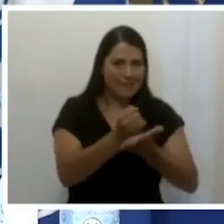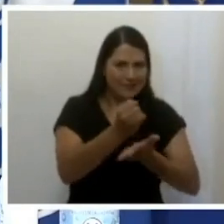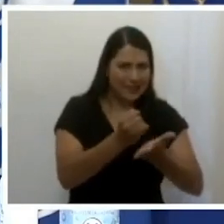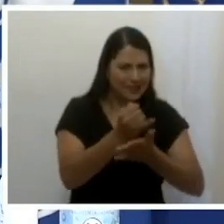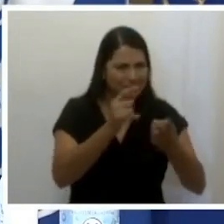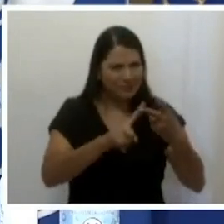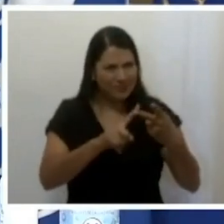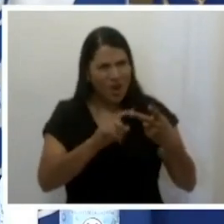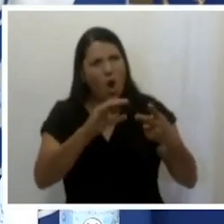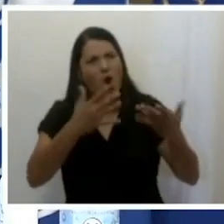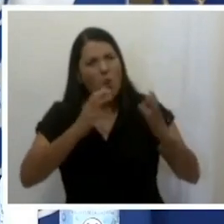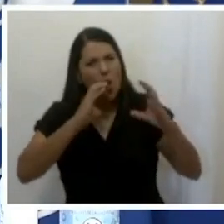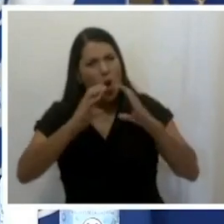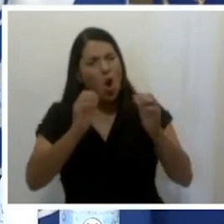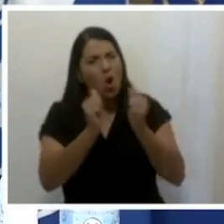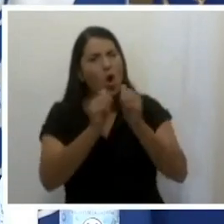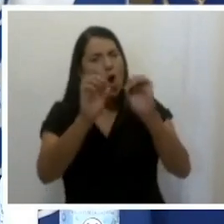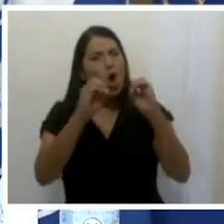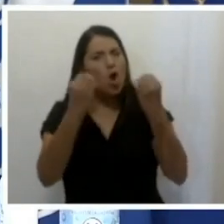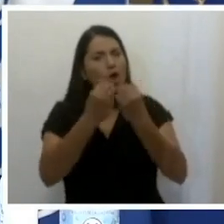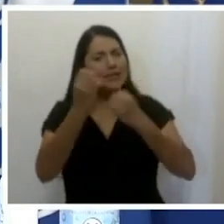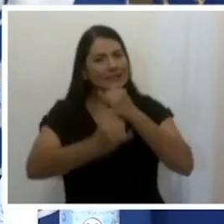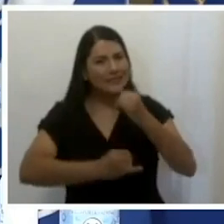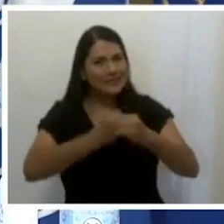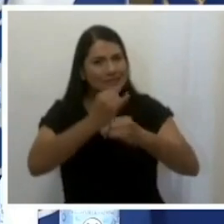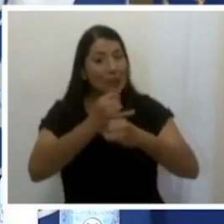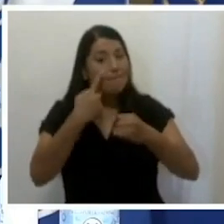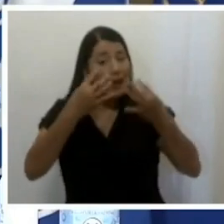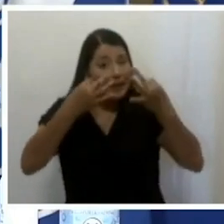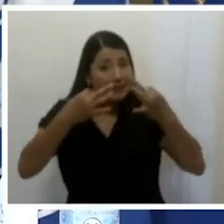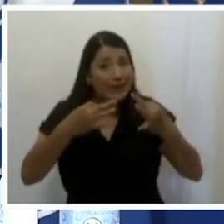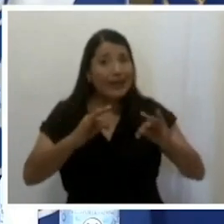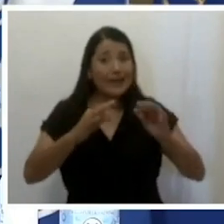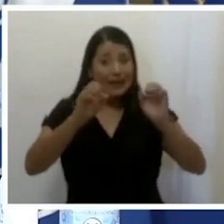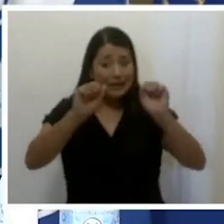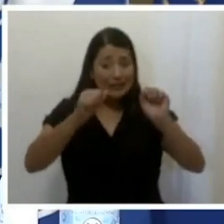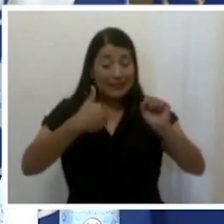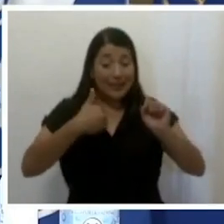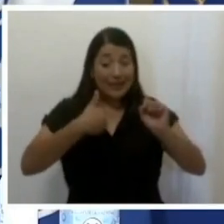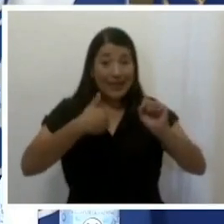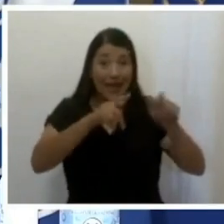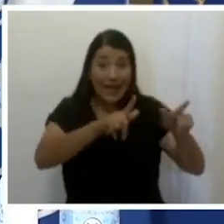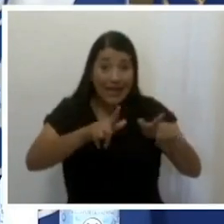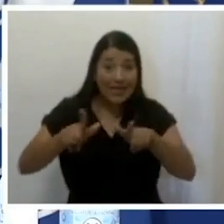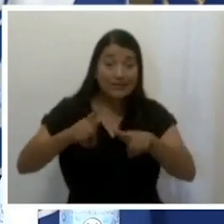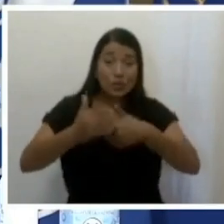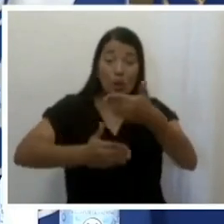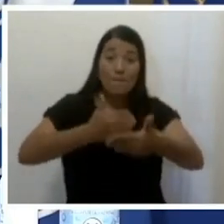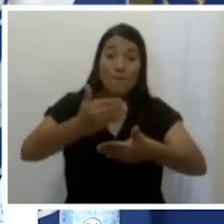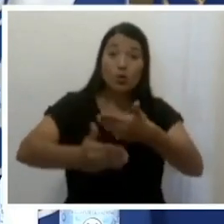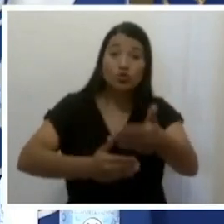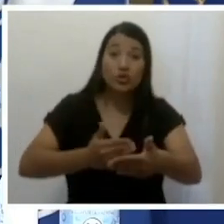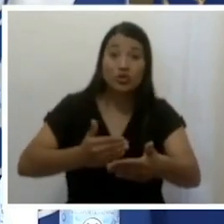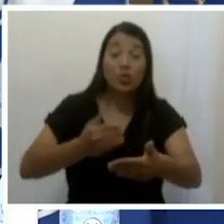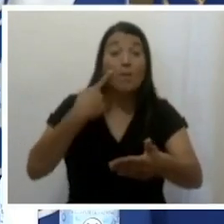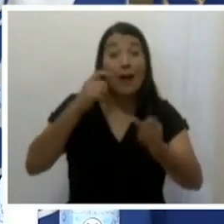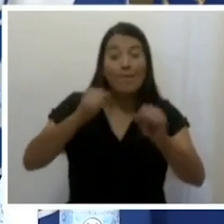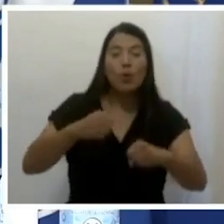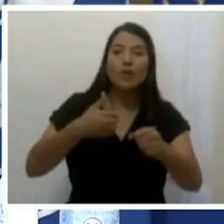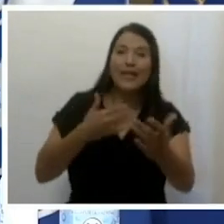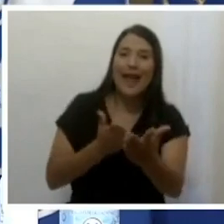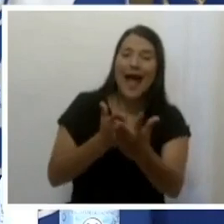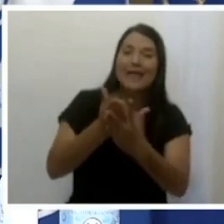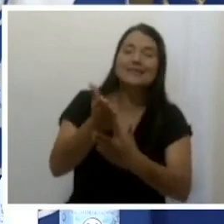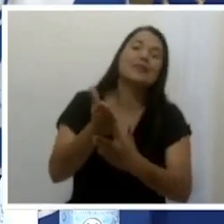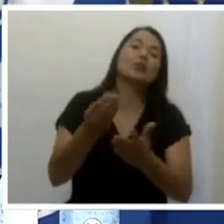organismos internacionales de referencia para llenar el camino para un acceso oportuno a la vacuna y sobre todo a un